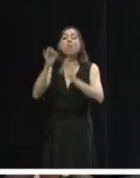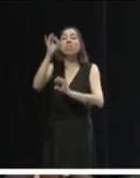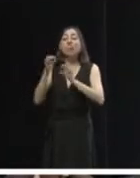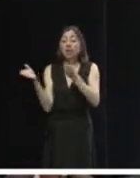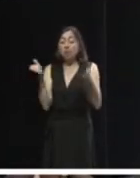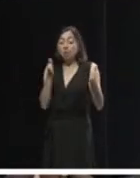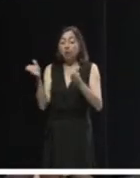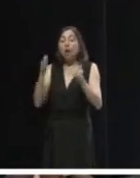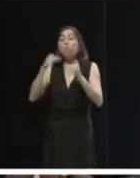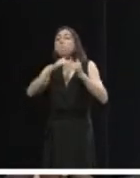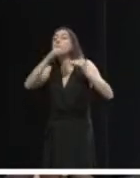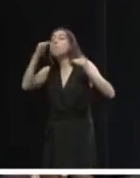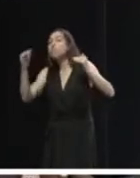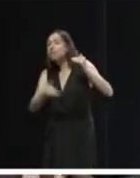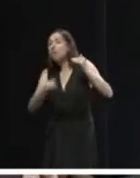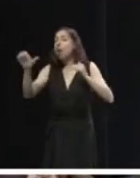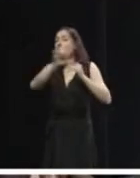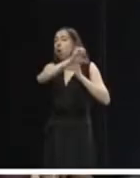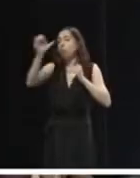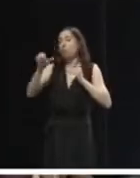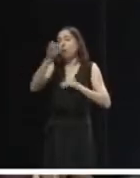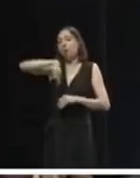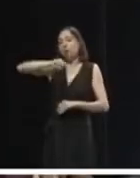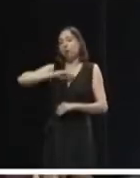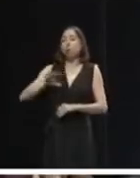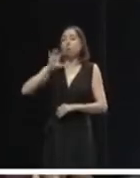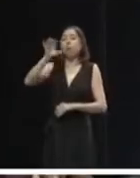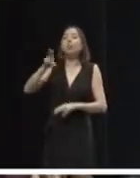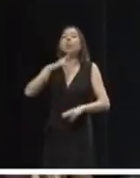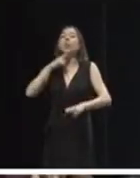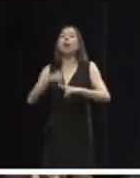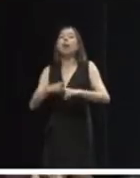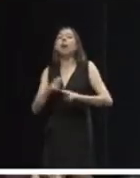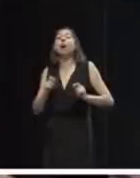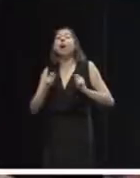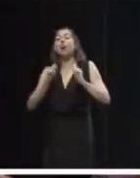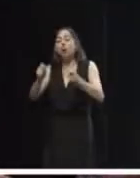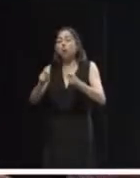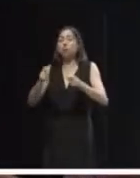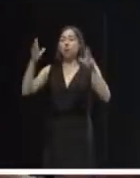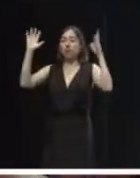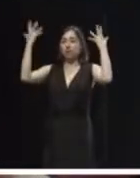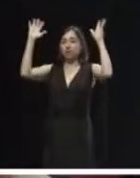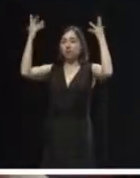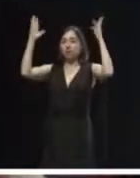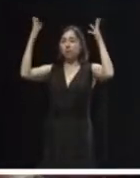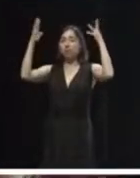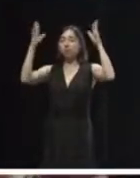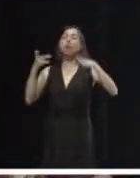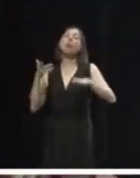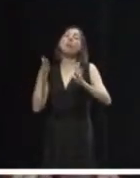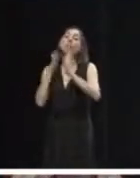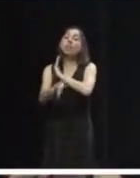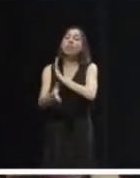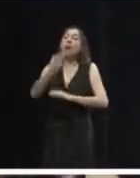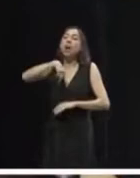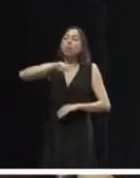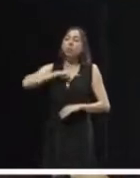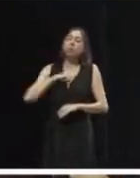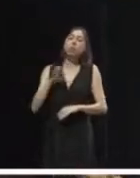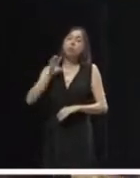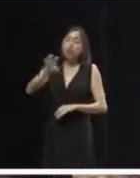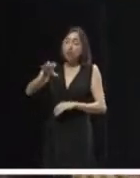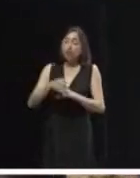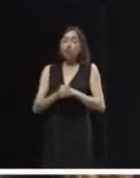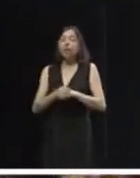debajo de la europea en nuestro país. Se llama que hoy tenemos ultraactividad indefinida en nuestro país. Se